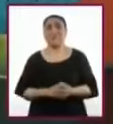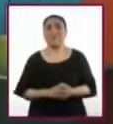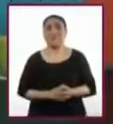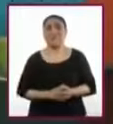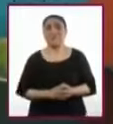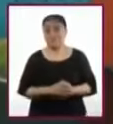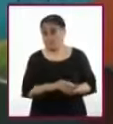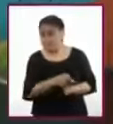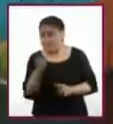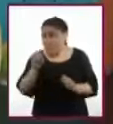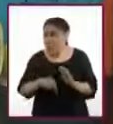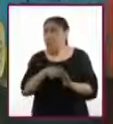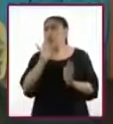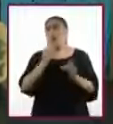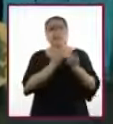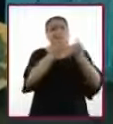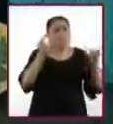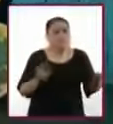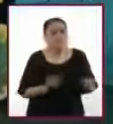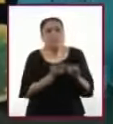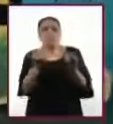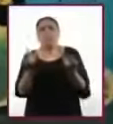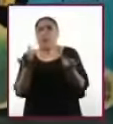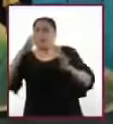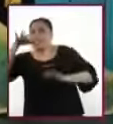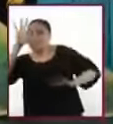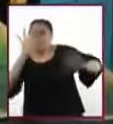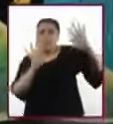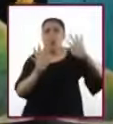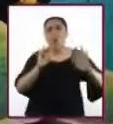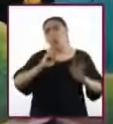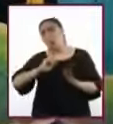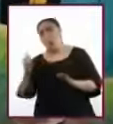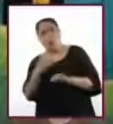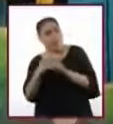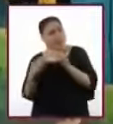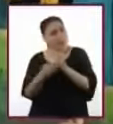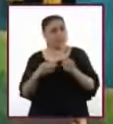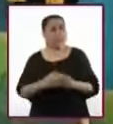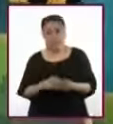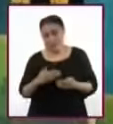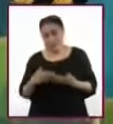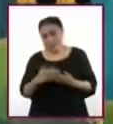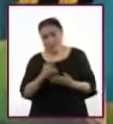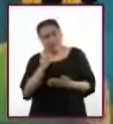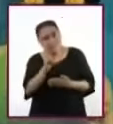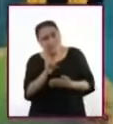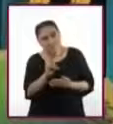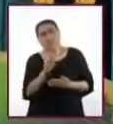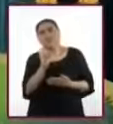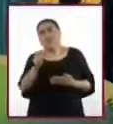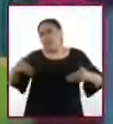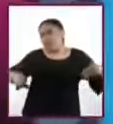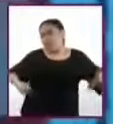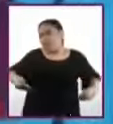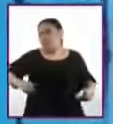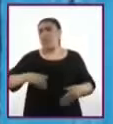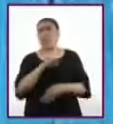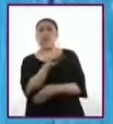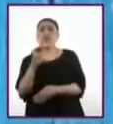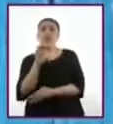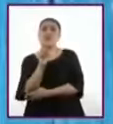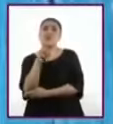¿Alguna vez has contado historias representadas con tus manos o con otros objetos? Veamos algunas nociones sobre el teatro de sombras.